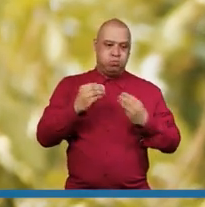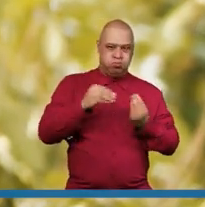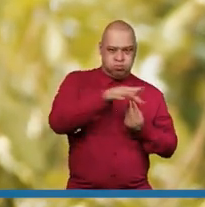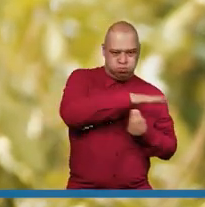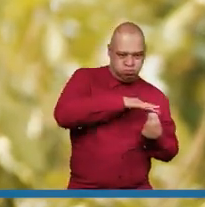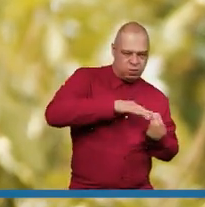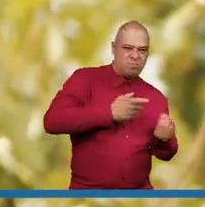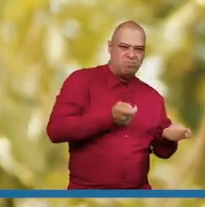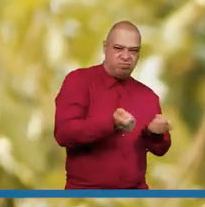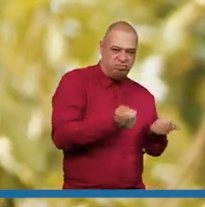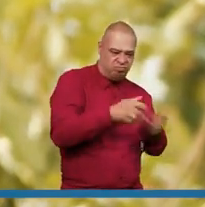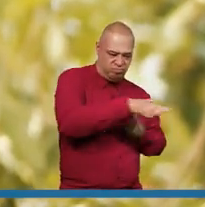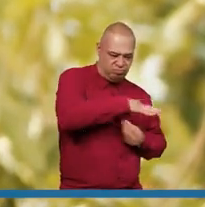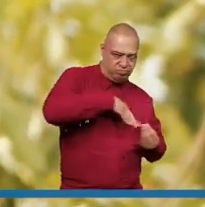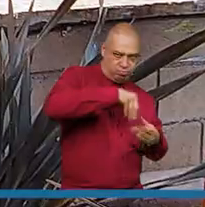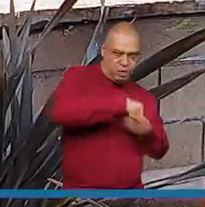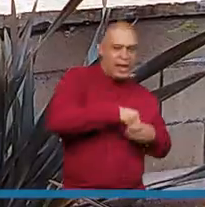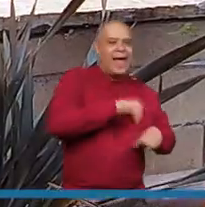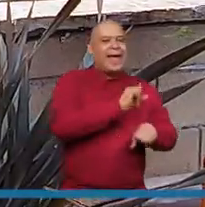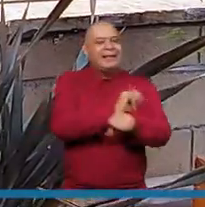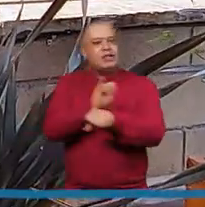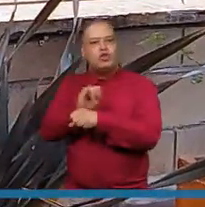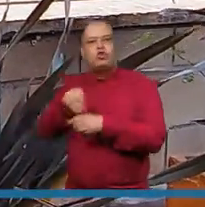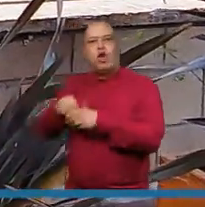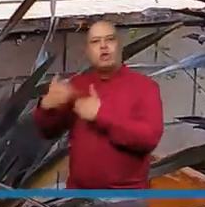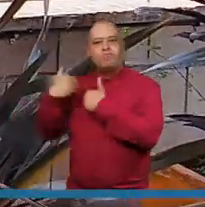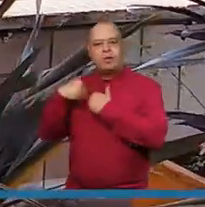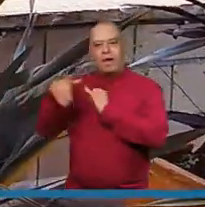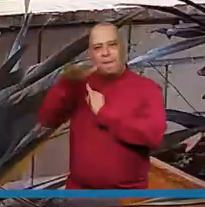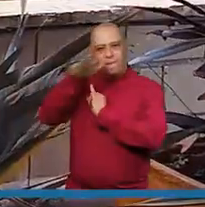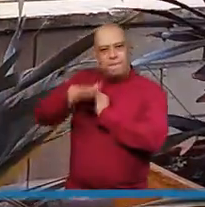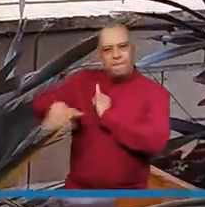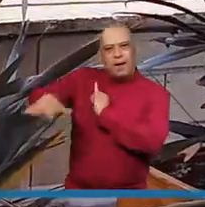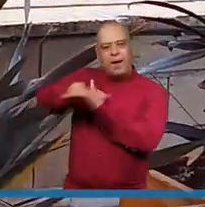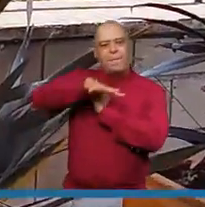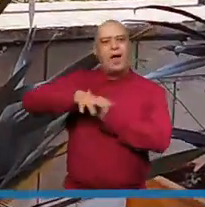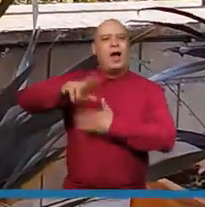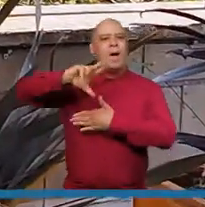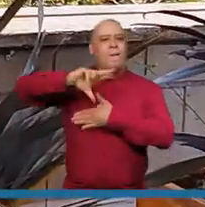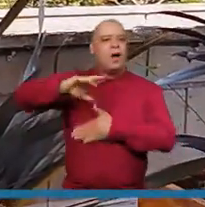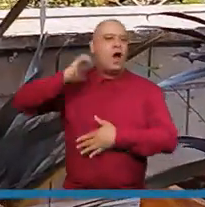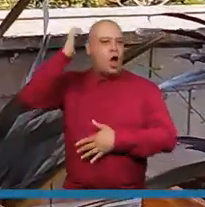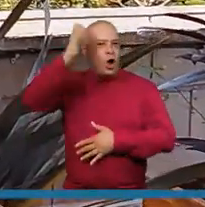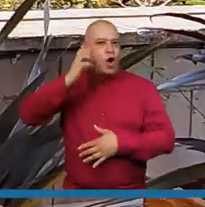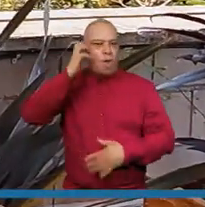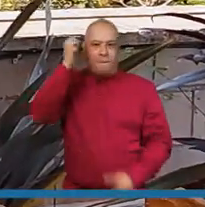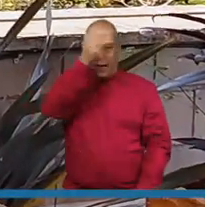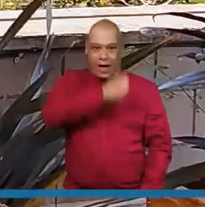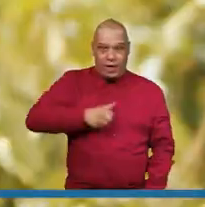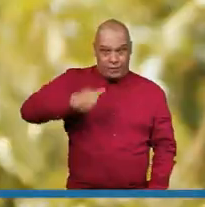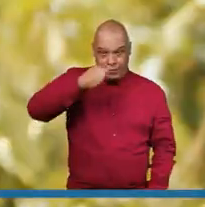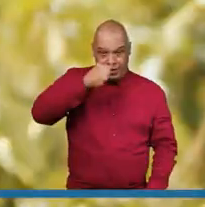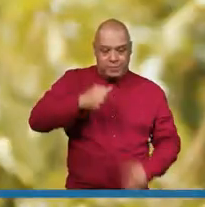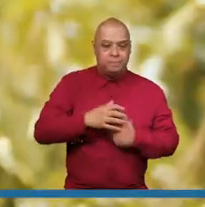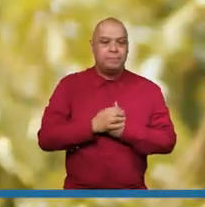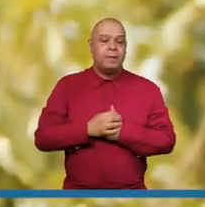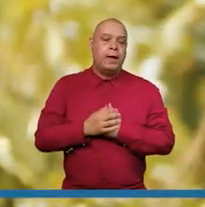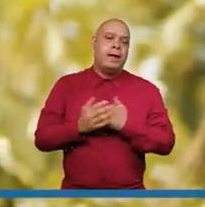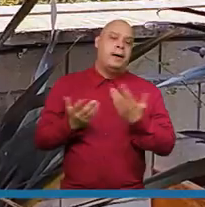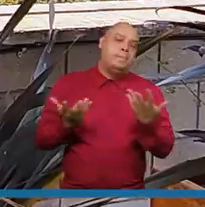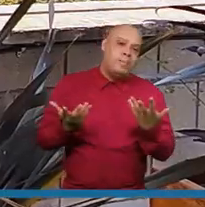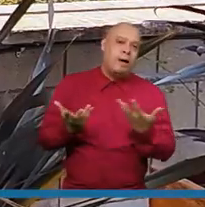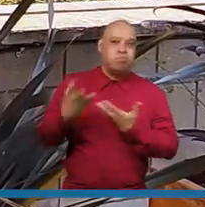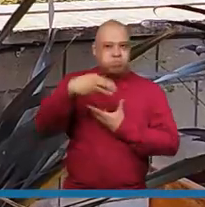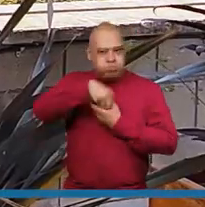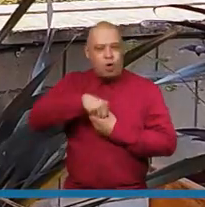Habitat, organizaciones regionales, instituciones y autoridades metropolitanas de América Latina, Europa y África. También contamos